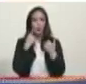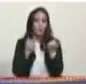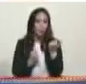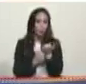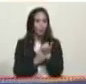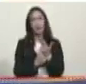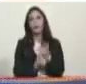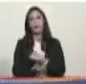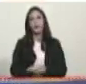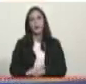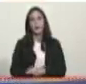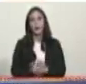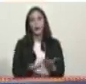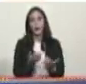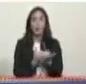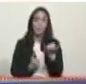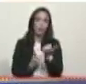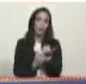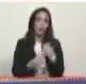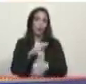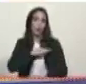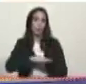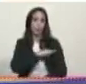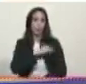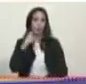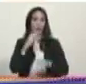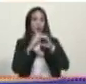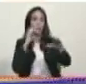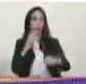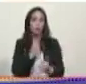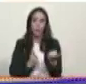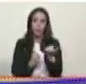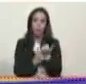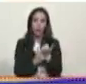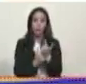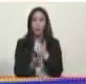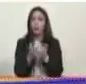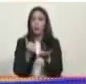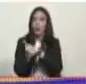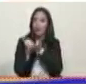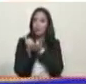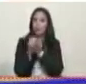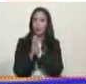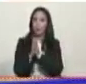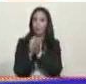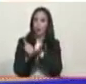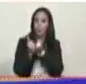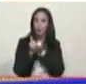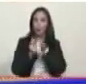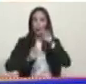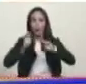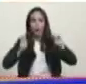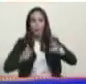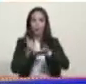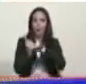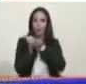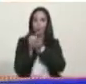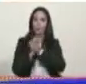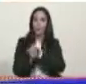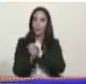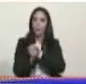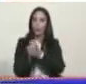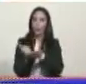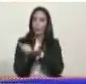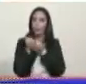todo la gran misión Transporte Venezuela y de pedirle a todos los transportistas del país